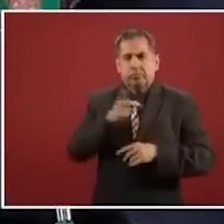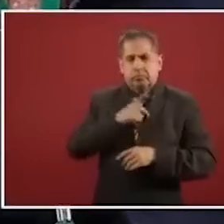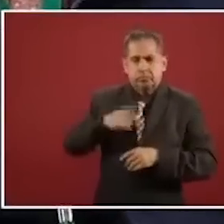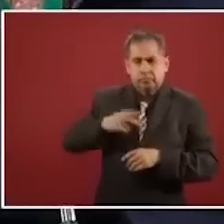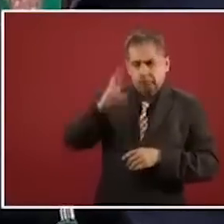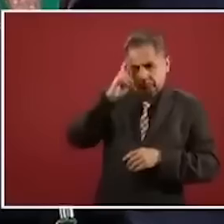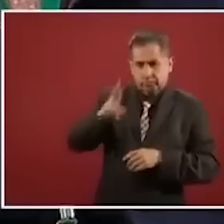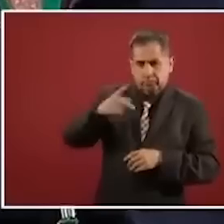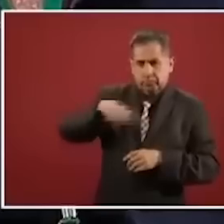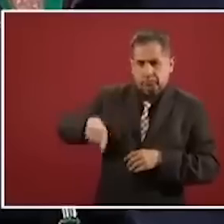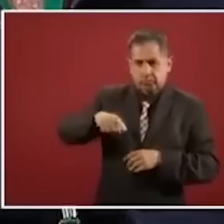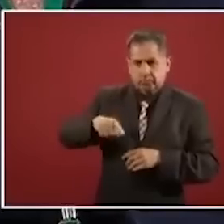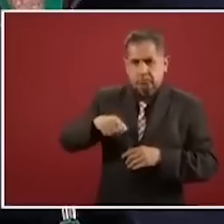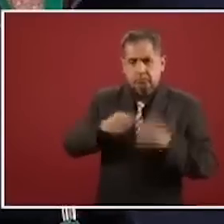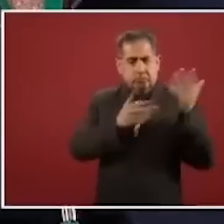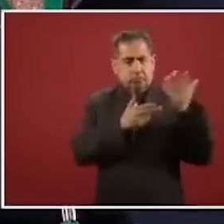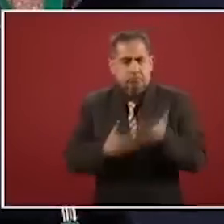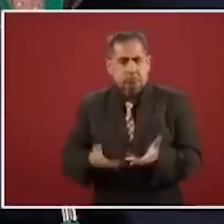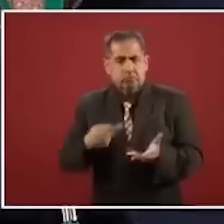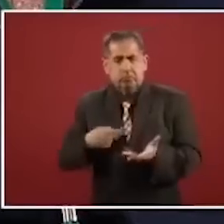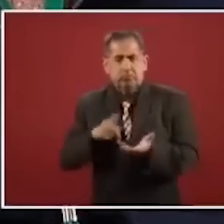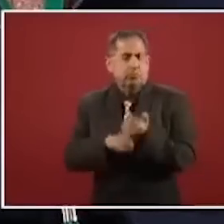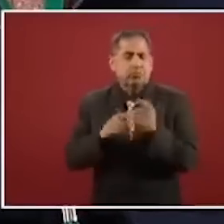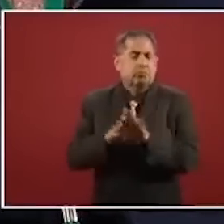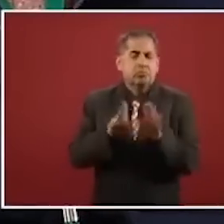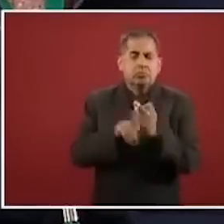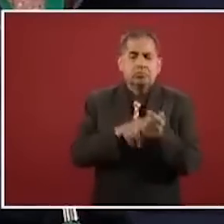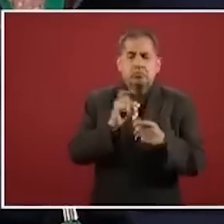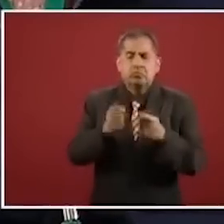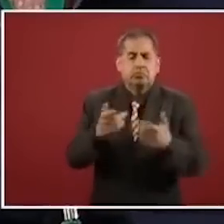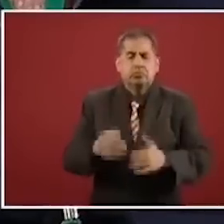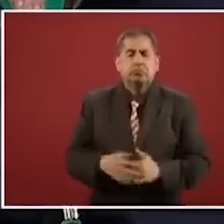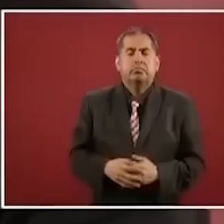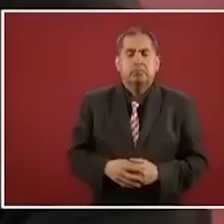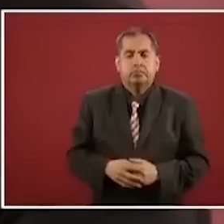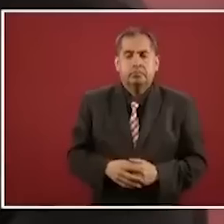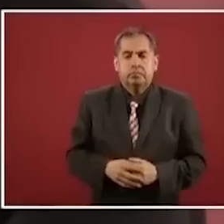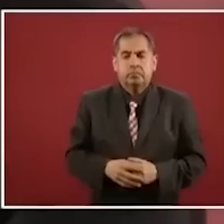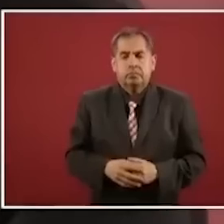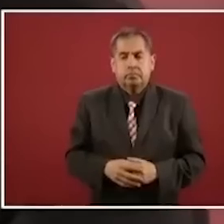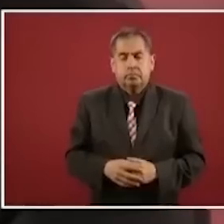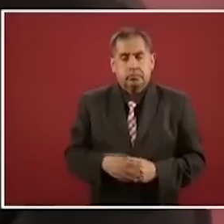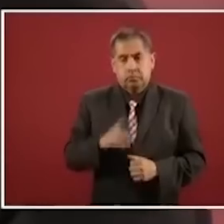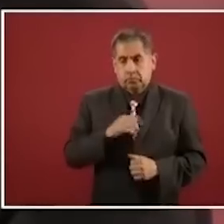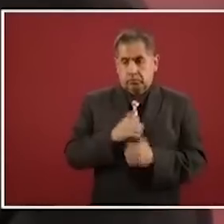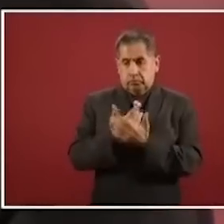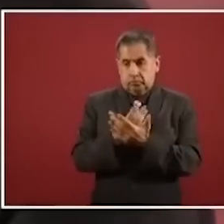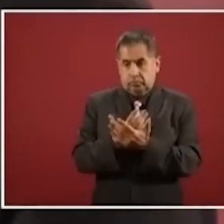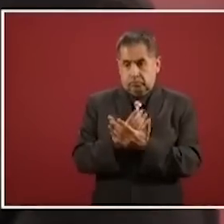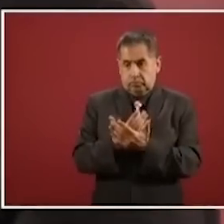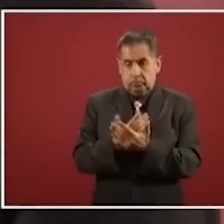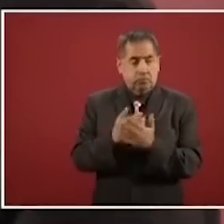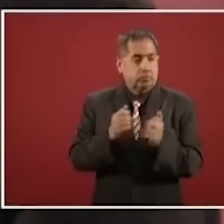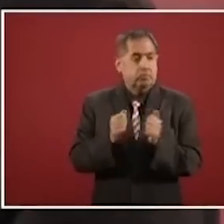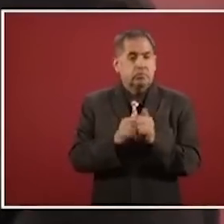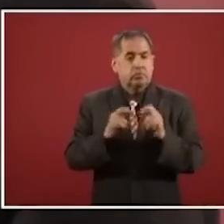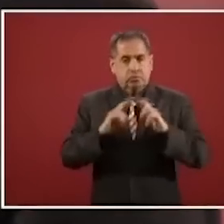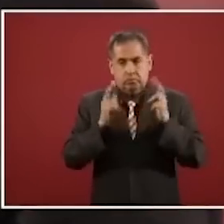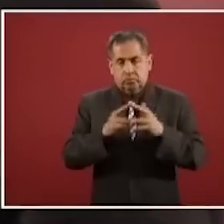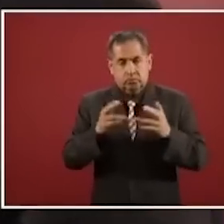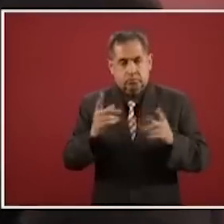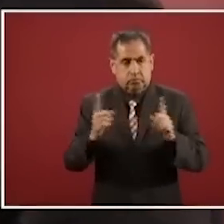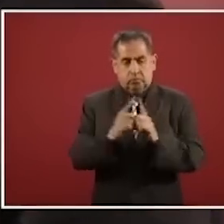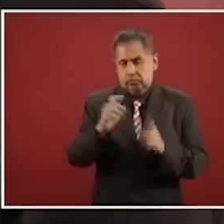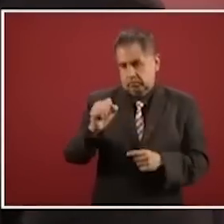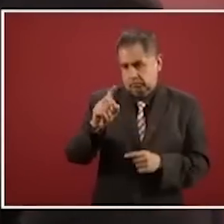respetaría la llegada de los agregados, ¿o cómo funcionaría? Bueno, yo voy a esperar a la reunión hoy de Jesús Seade, pero lo que digo es que,